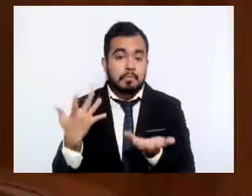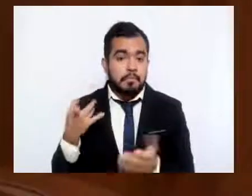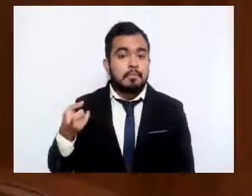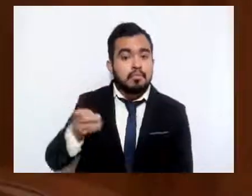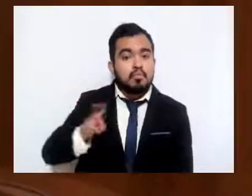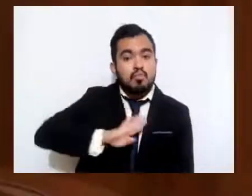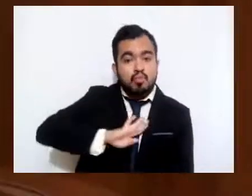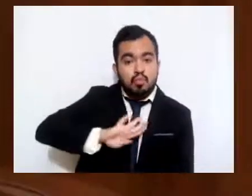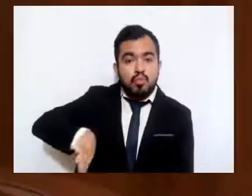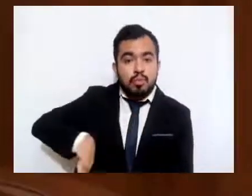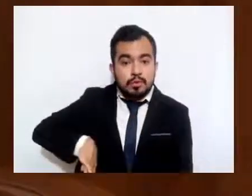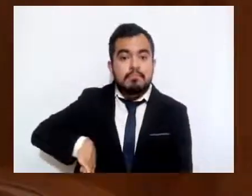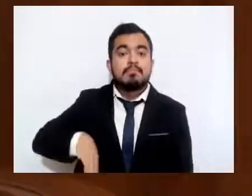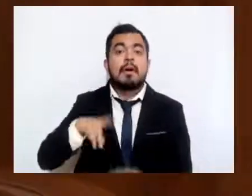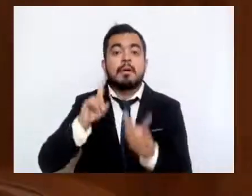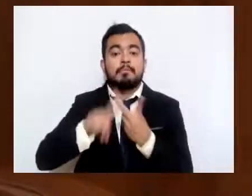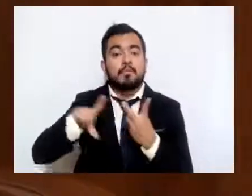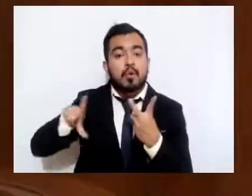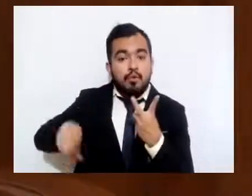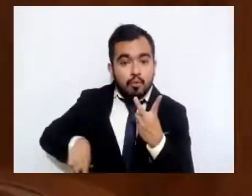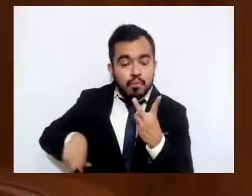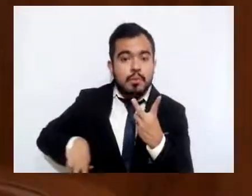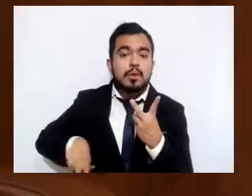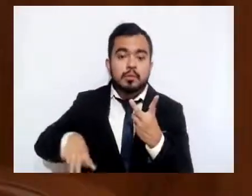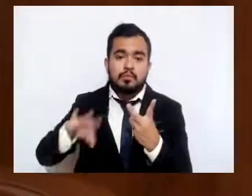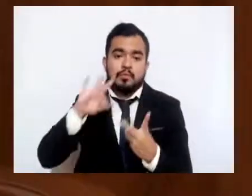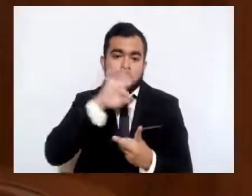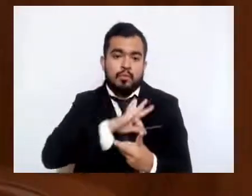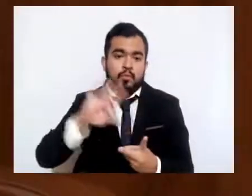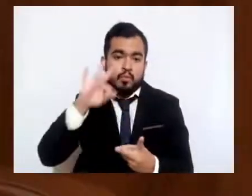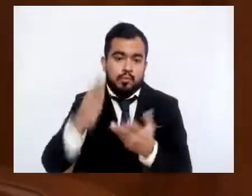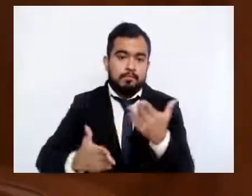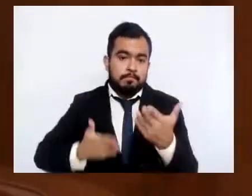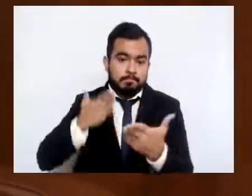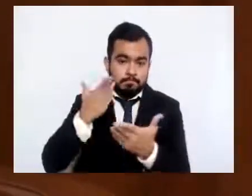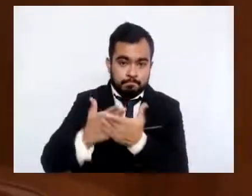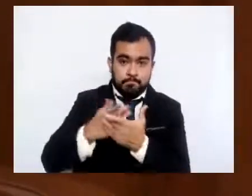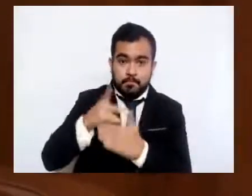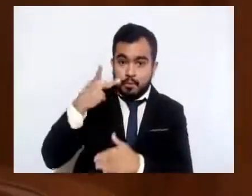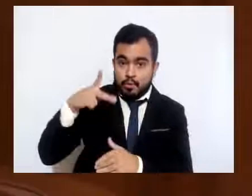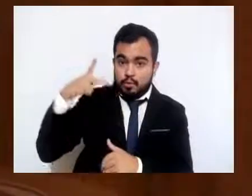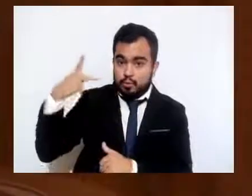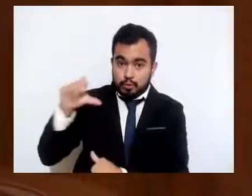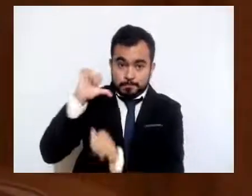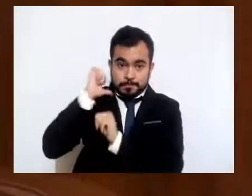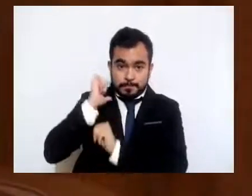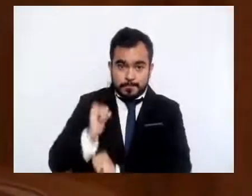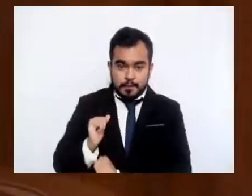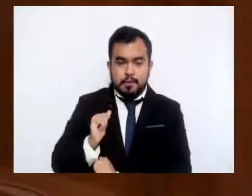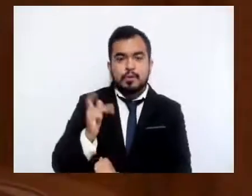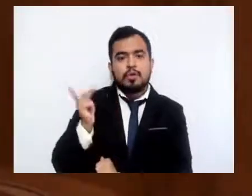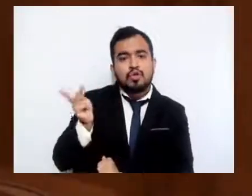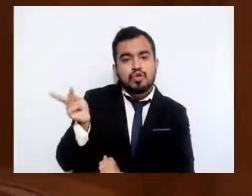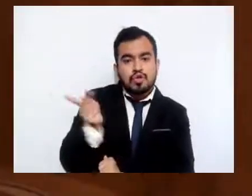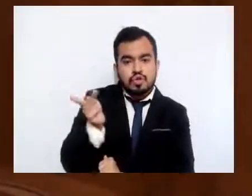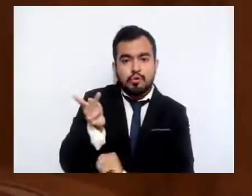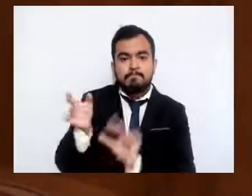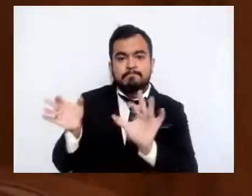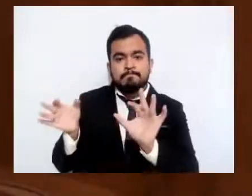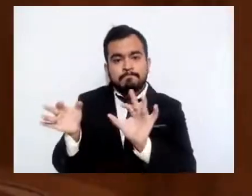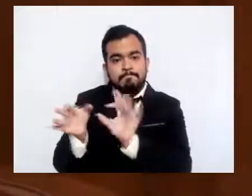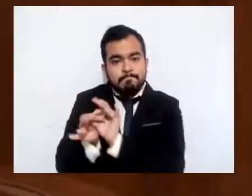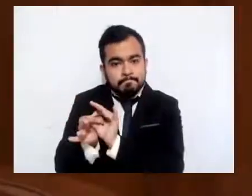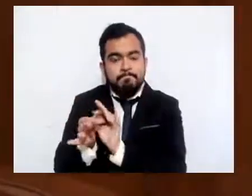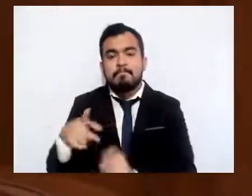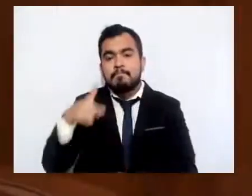del Estado, en el ámbito de sus respectivas competencias, puedan coordinarse para llevar a cabo programas de reunificación